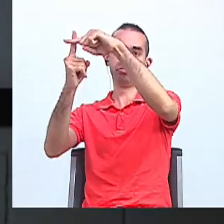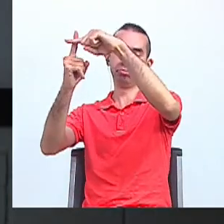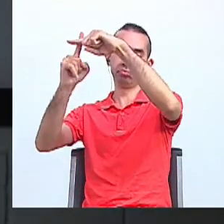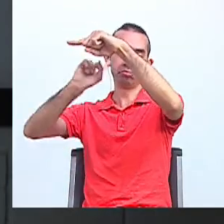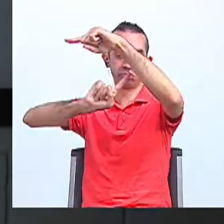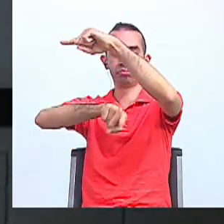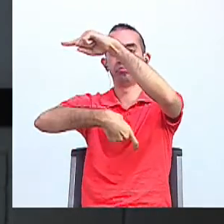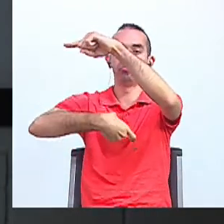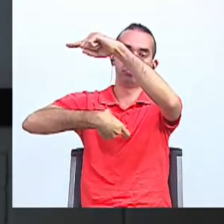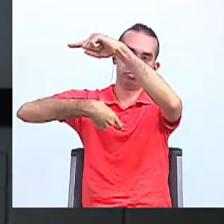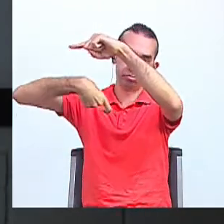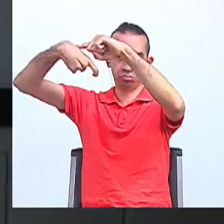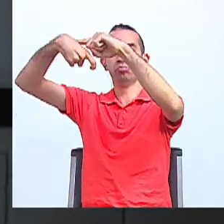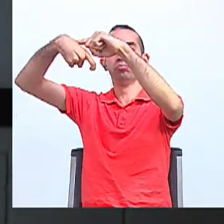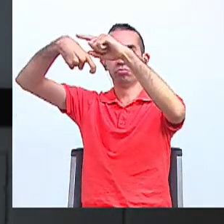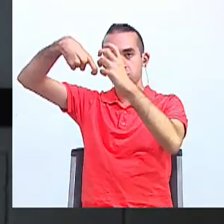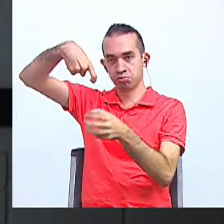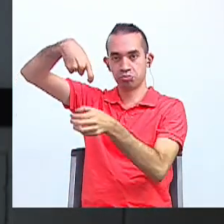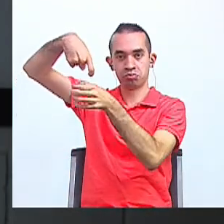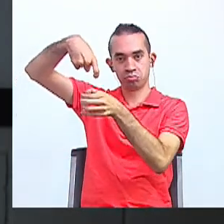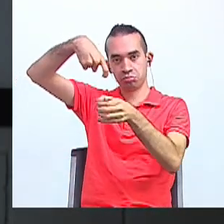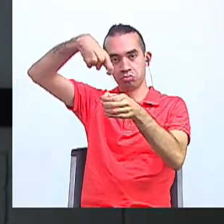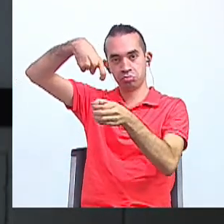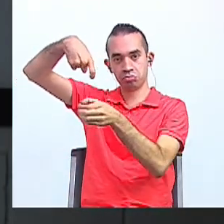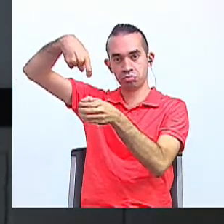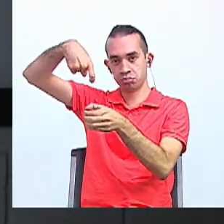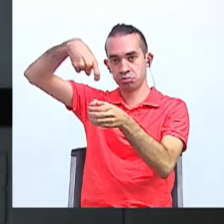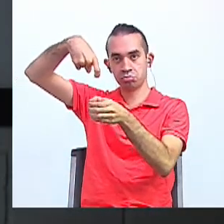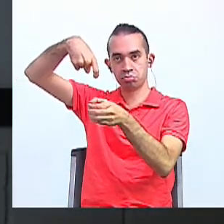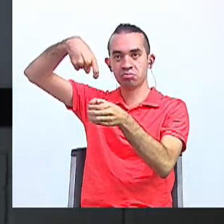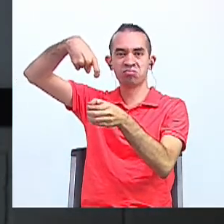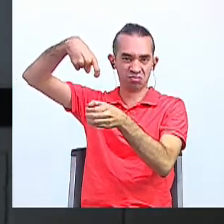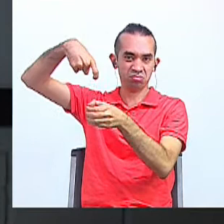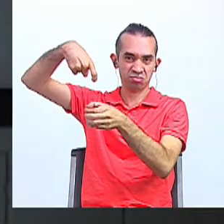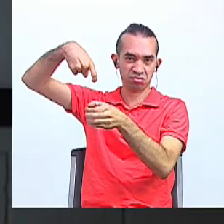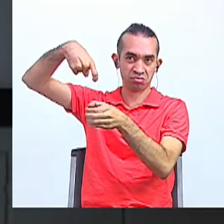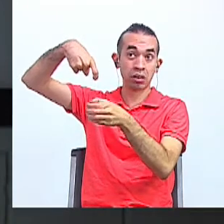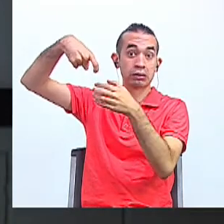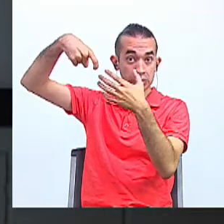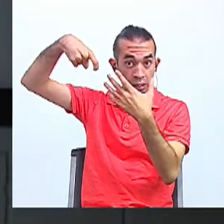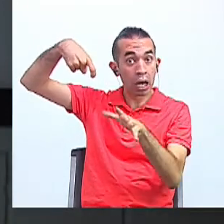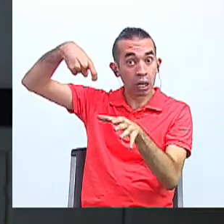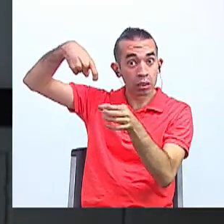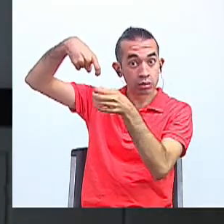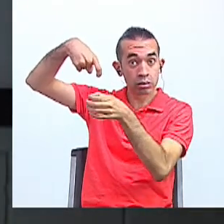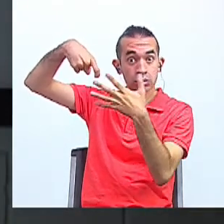vez el cilindro de aluminio. Una vez que